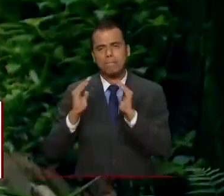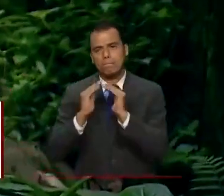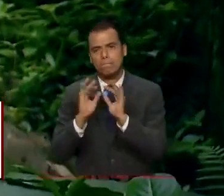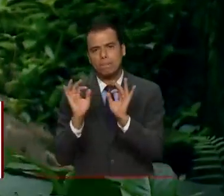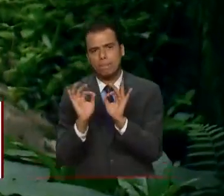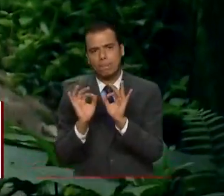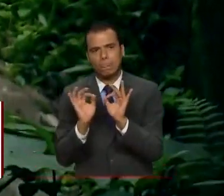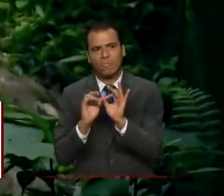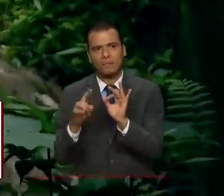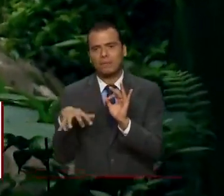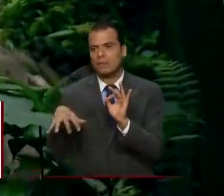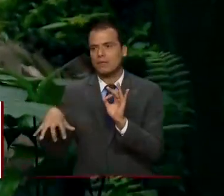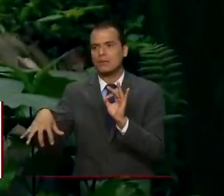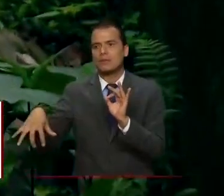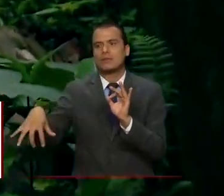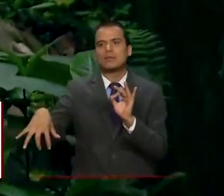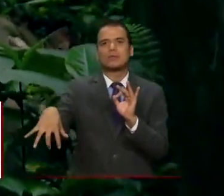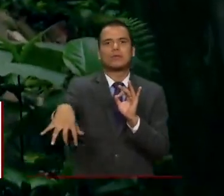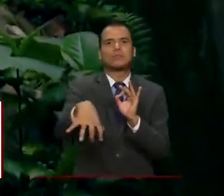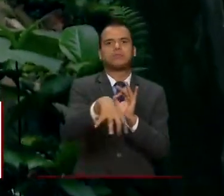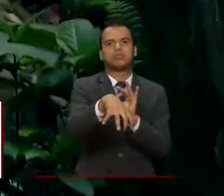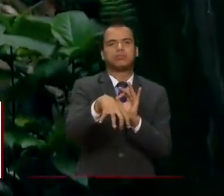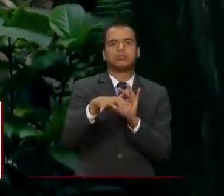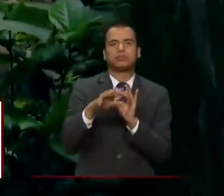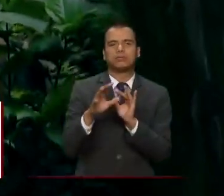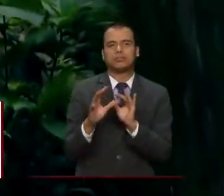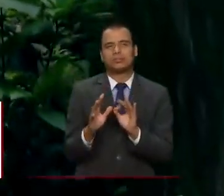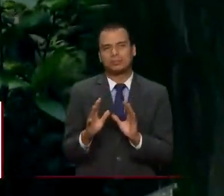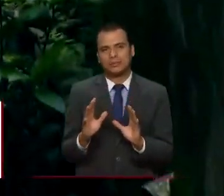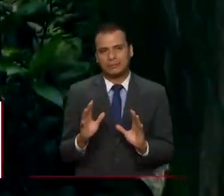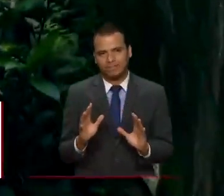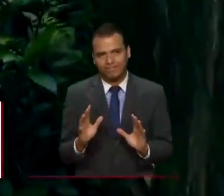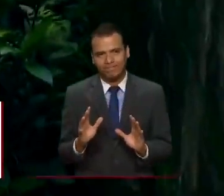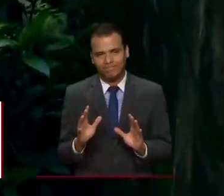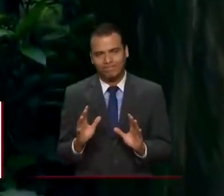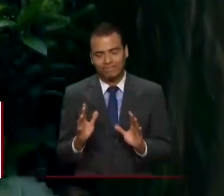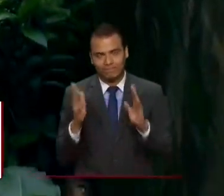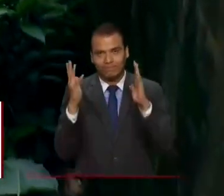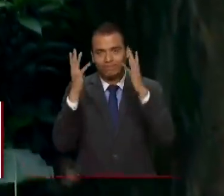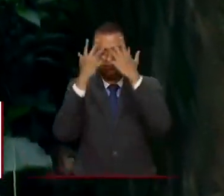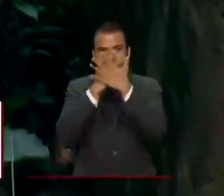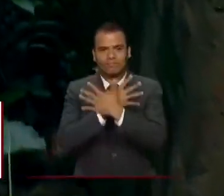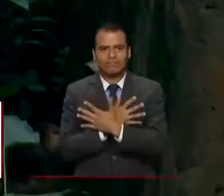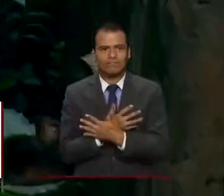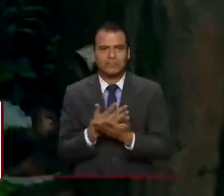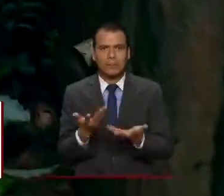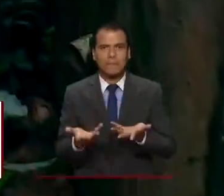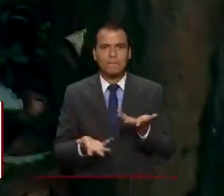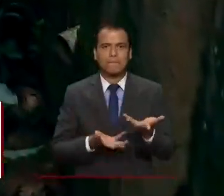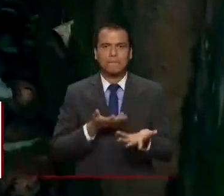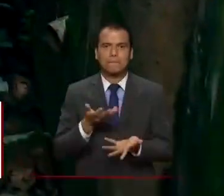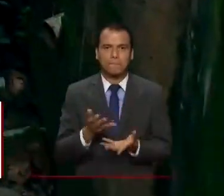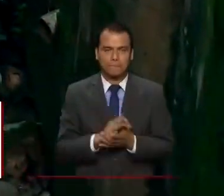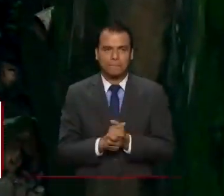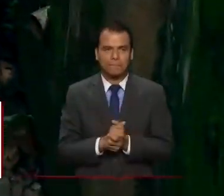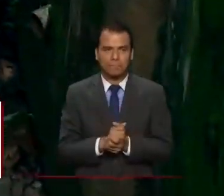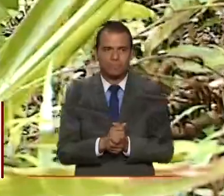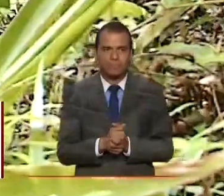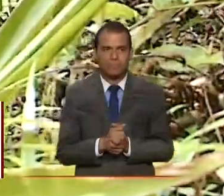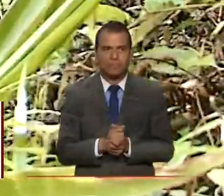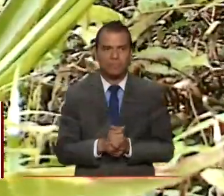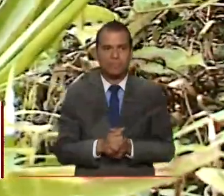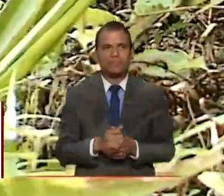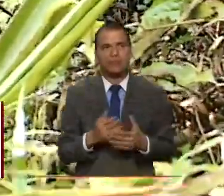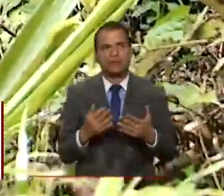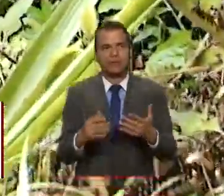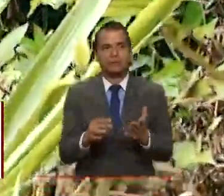ya hay vecinos, ya hay otras personas. Entonces nos vemos ya como en la mitad. Y es que a medida que nos adentramos